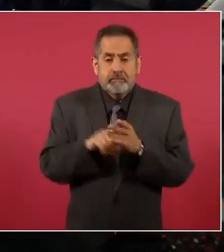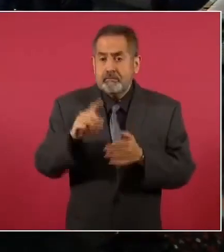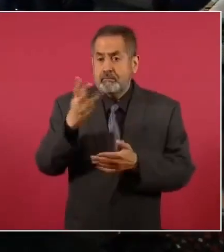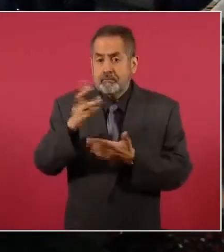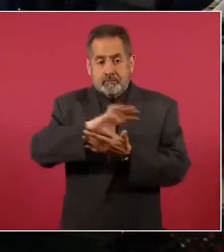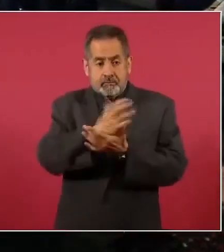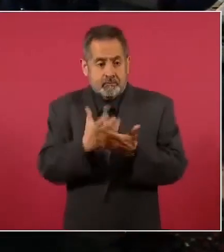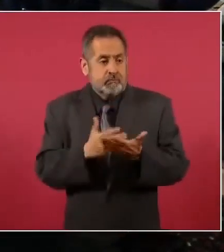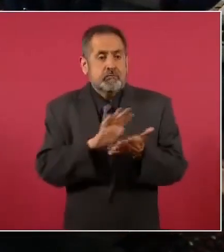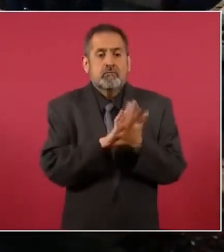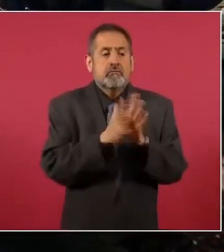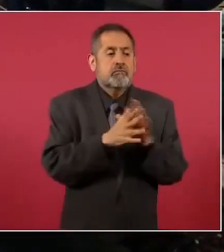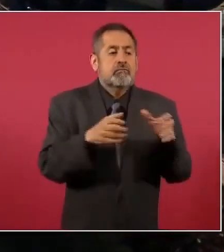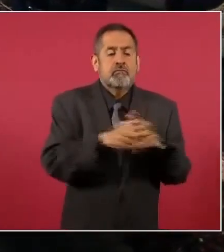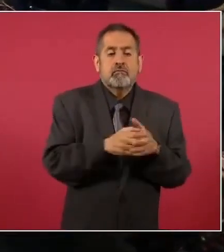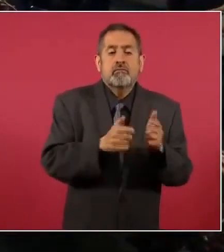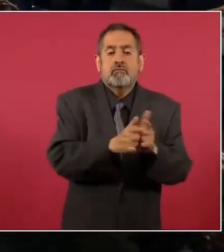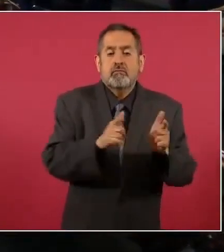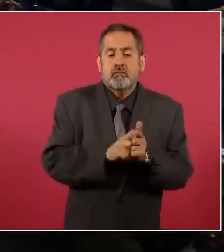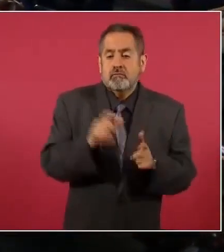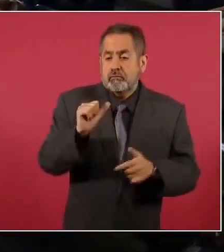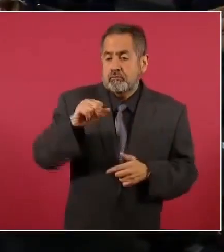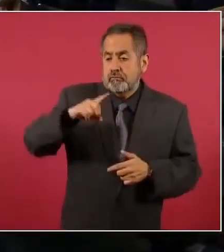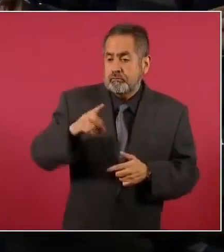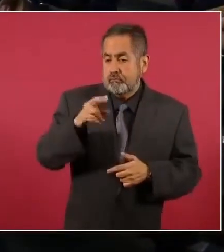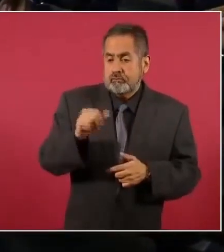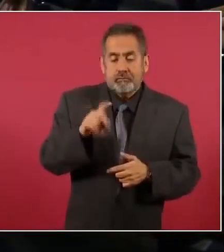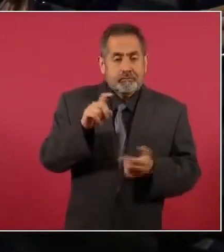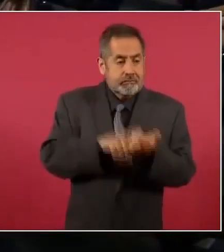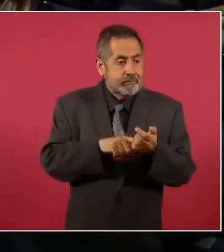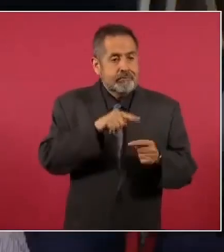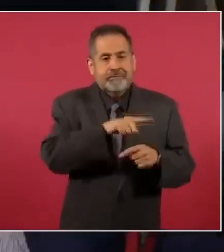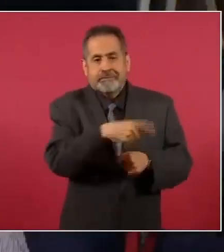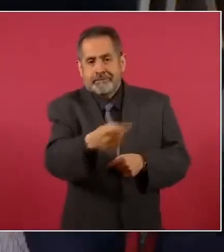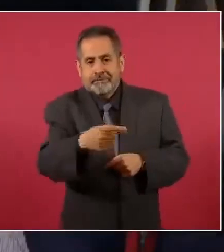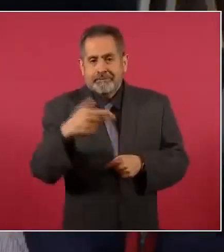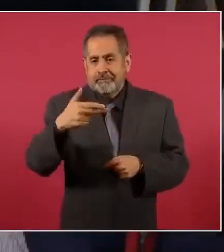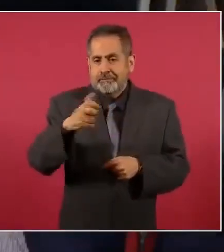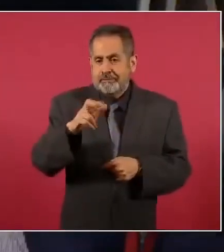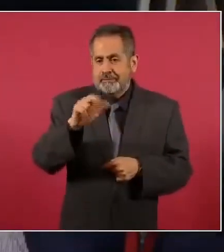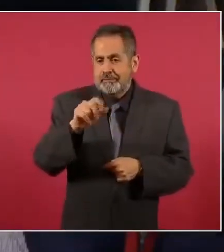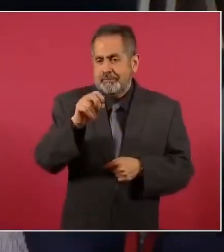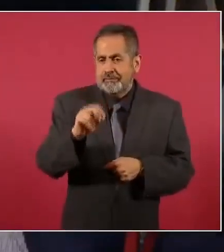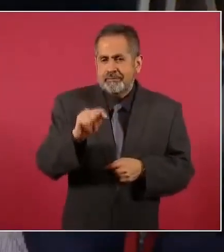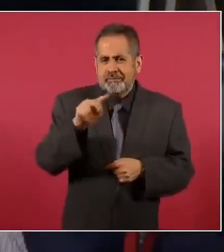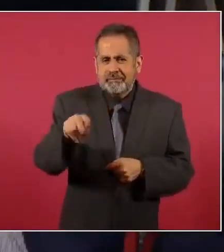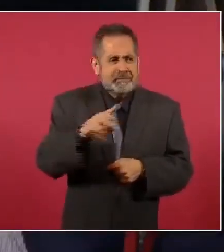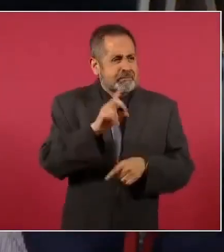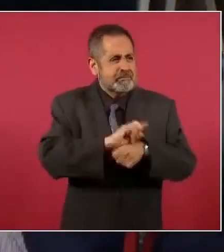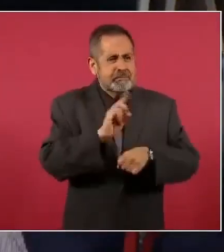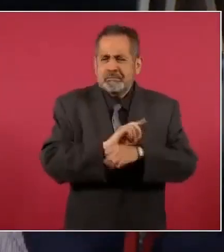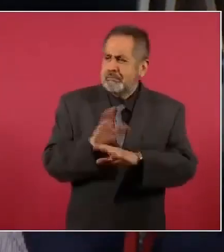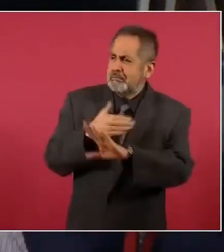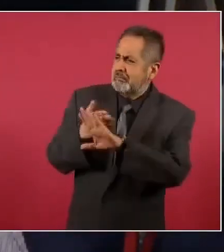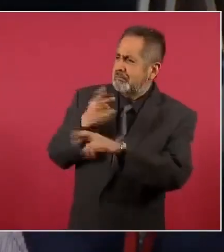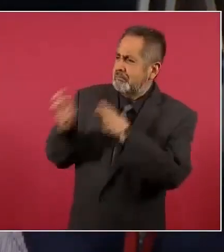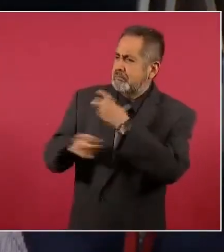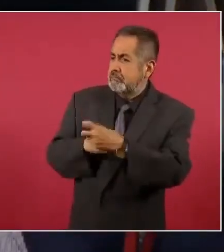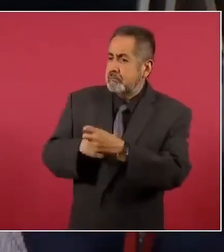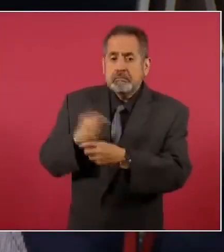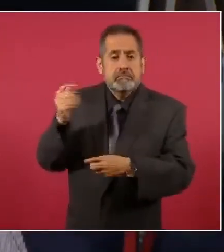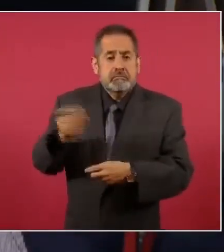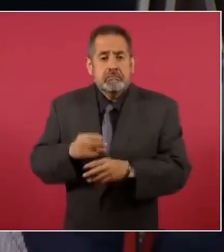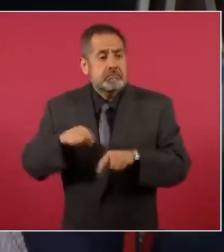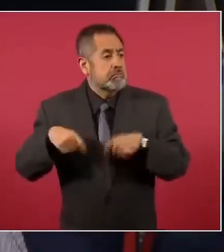en colusión de empresas de Grupo Andrade, que es parte de Heraldo Televisión, que lo atacan a diario, y le siguen dando los